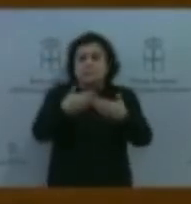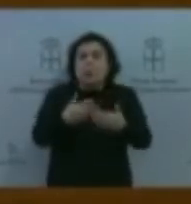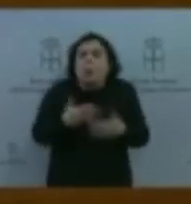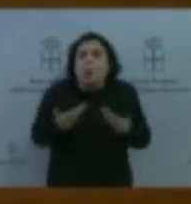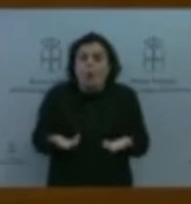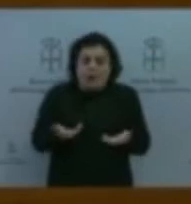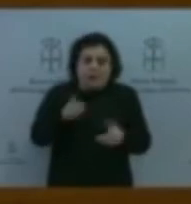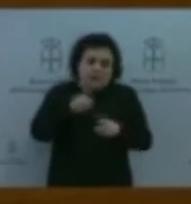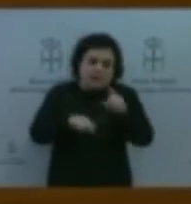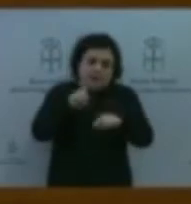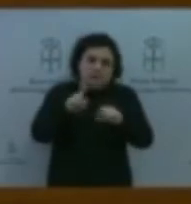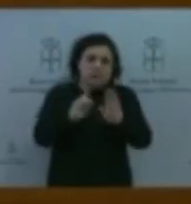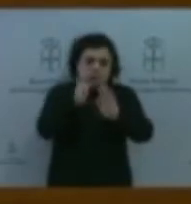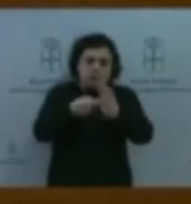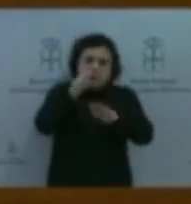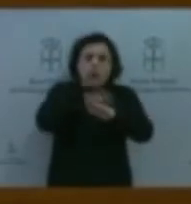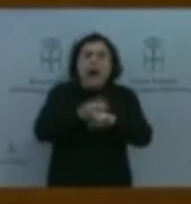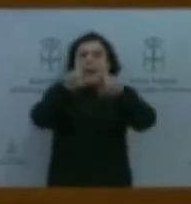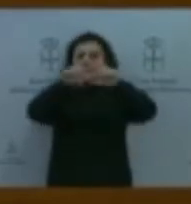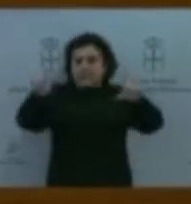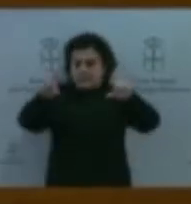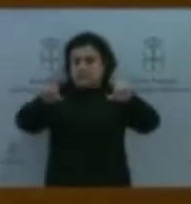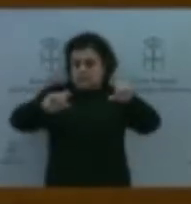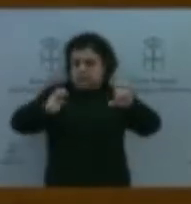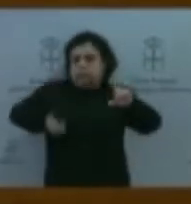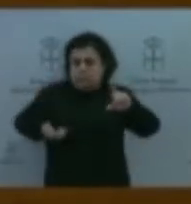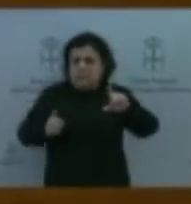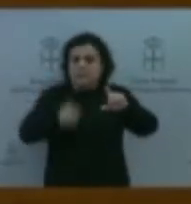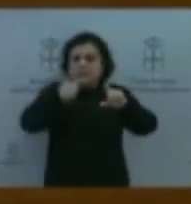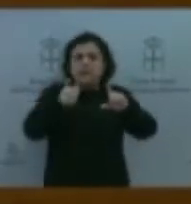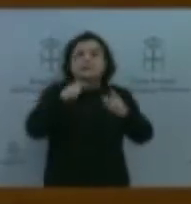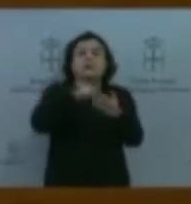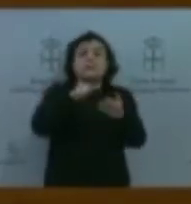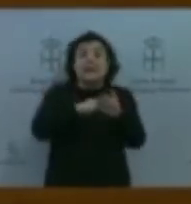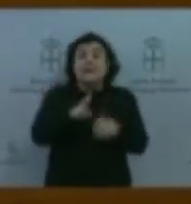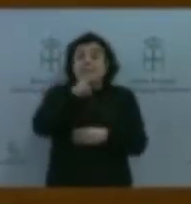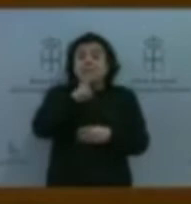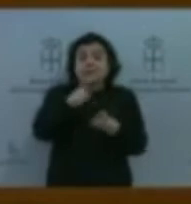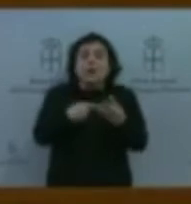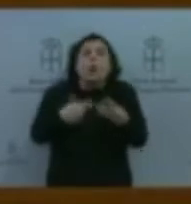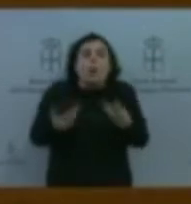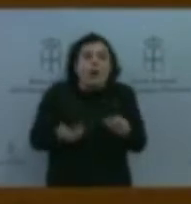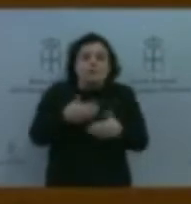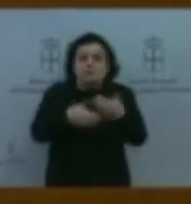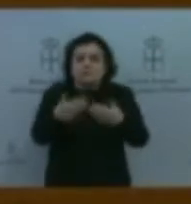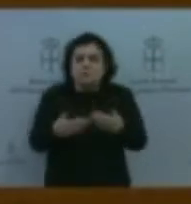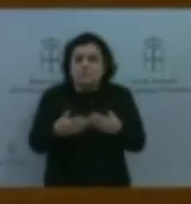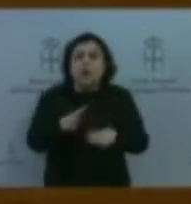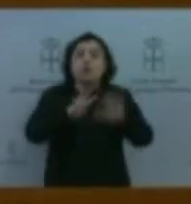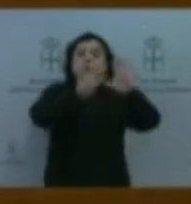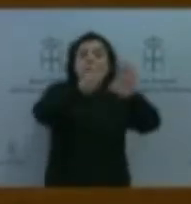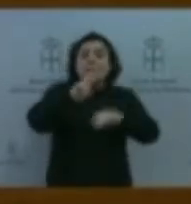empresas, qué fiscalidad verde se puede poner en marcha. Bueno, 92 millones de euros que equivalen